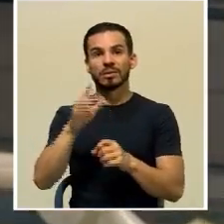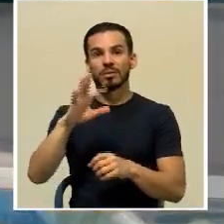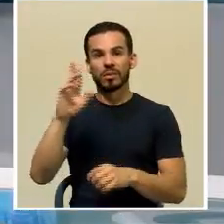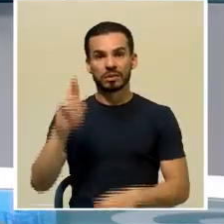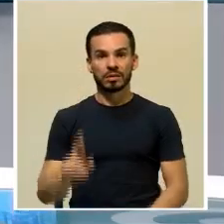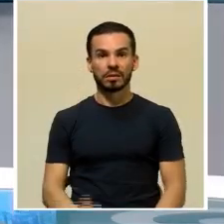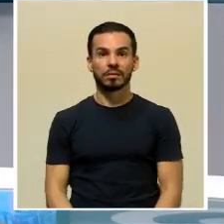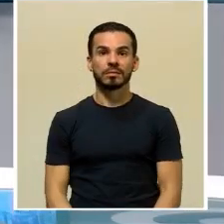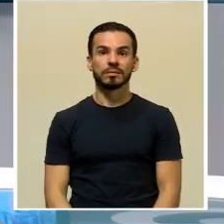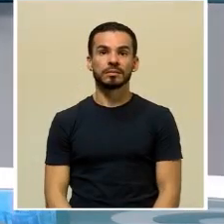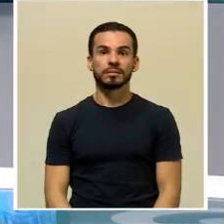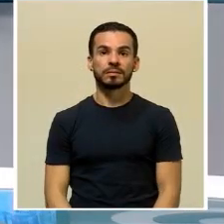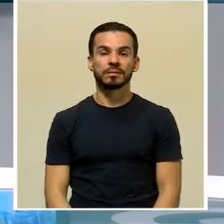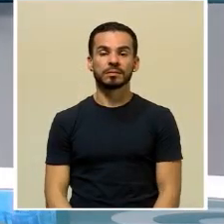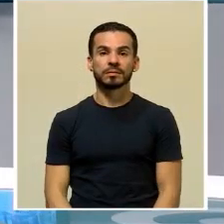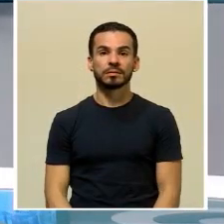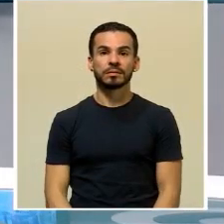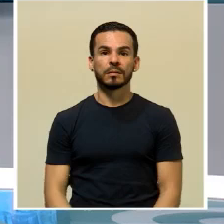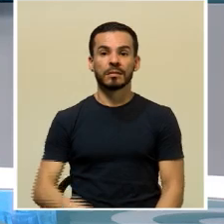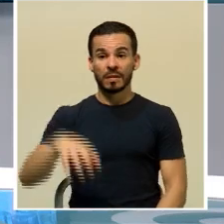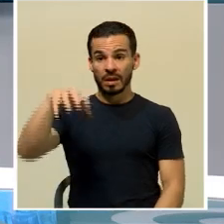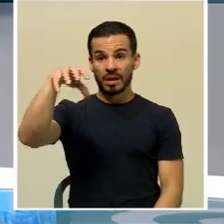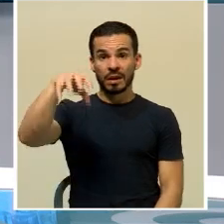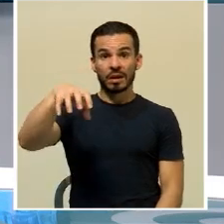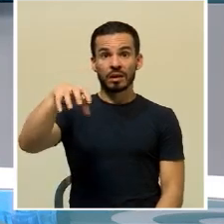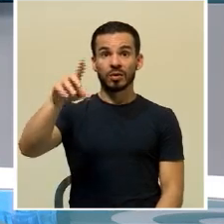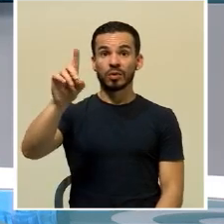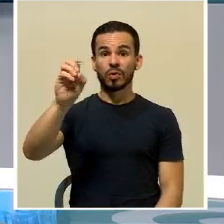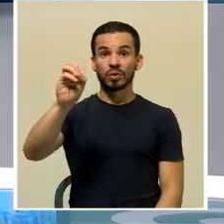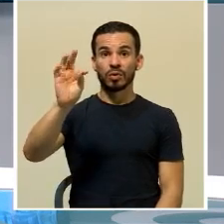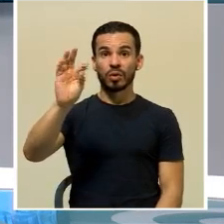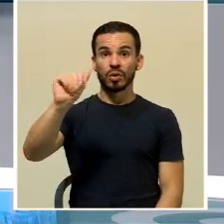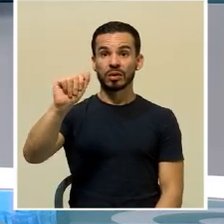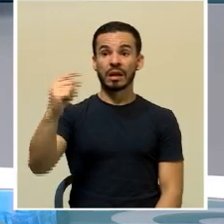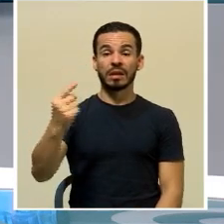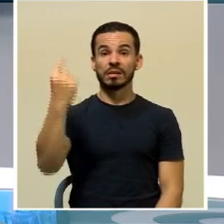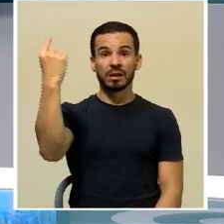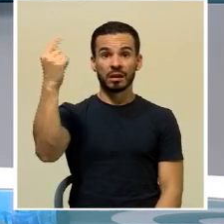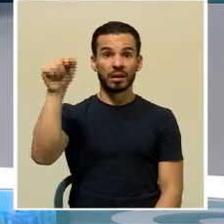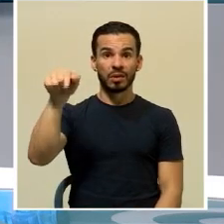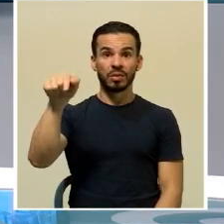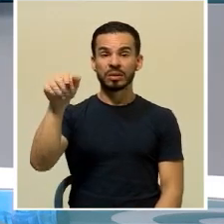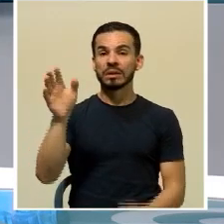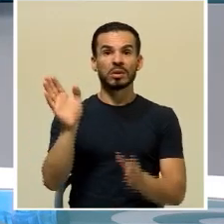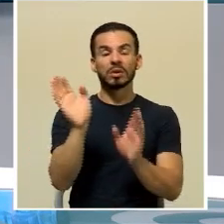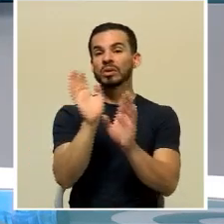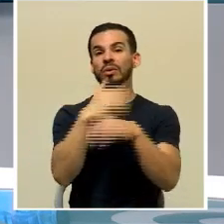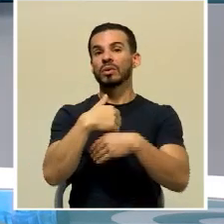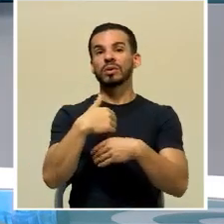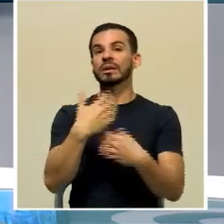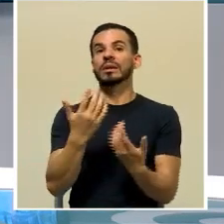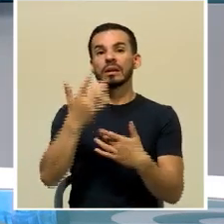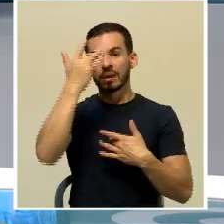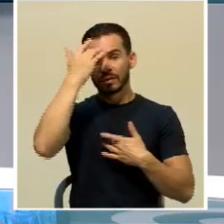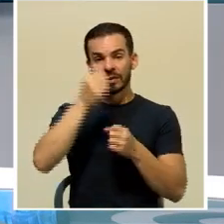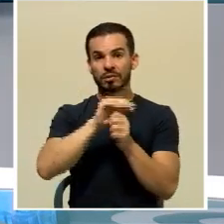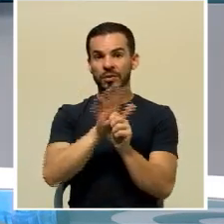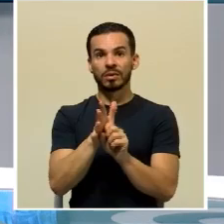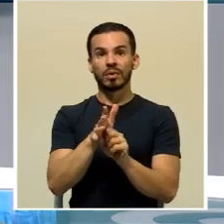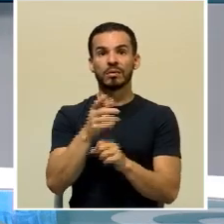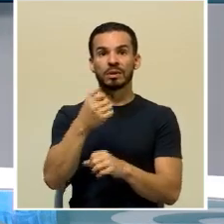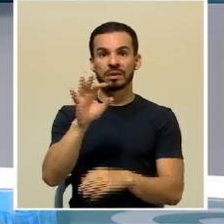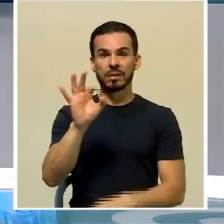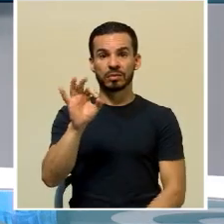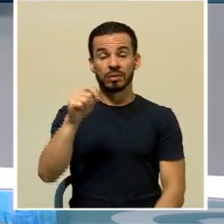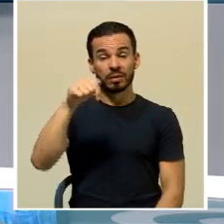país. El cantón de Dota es el único cantón que continúa sin registrar casos de